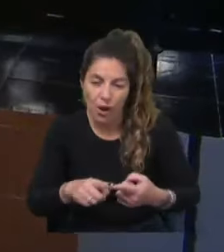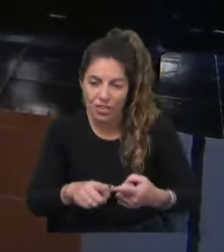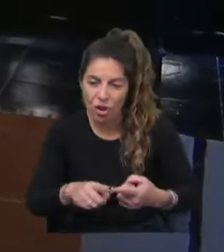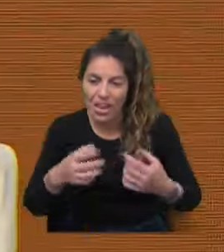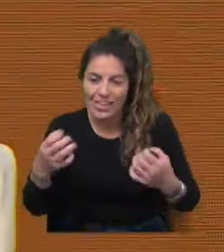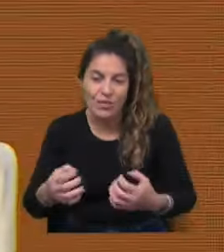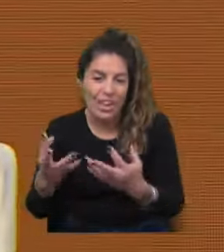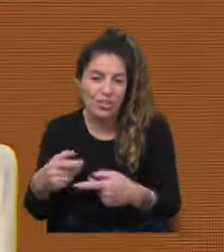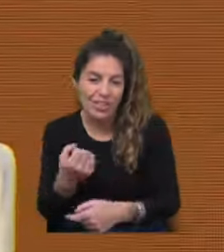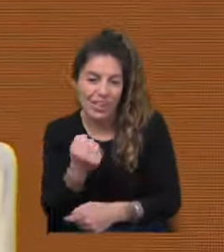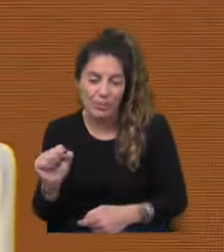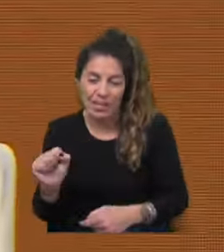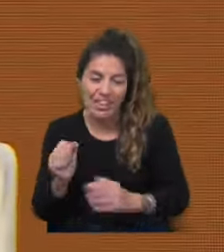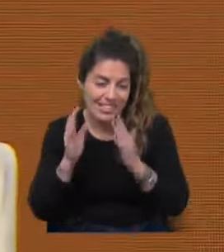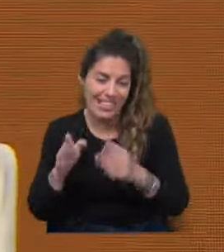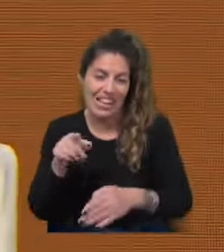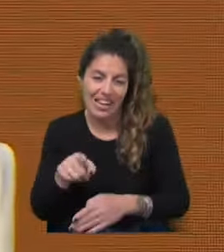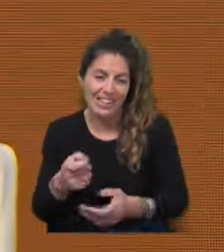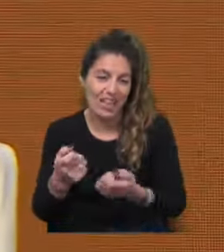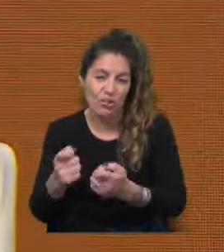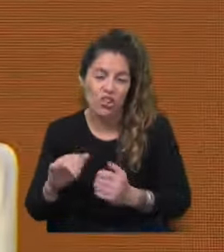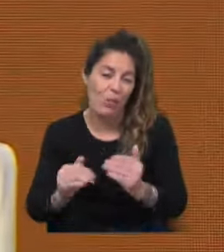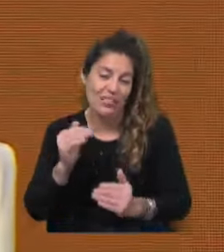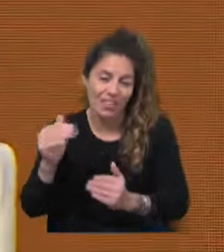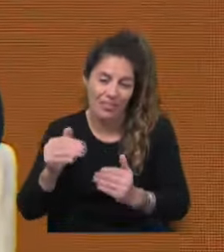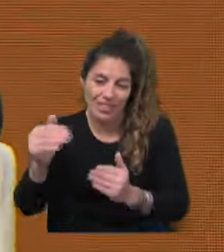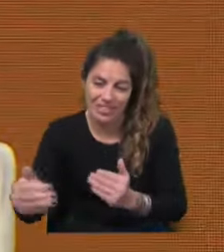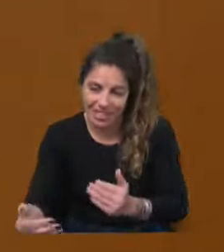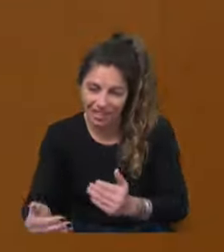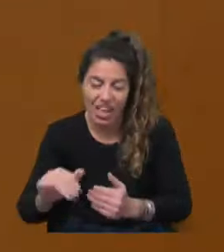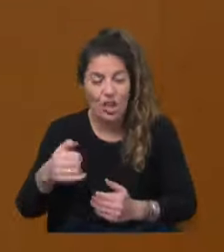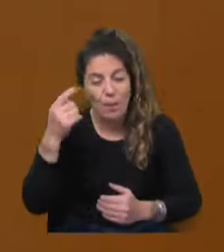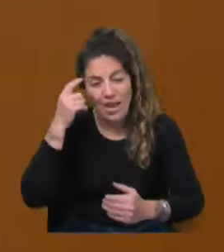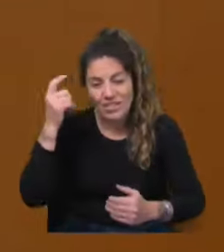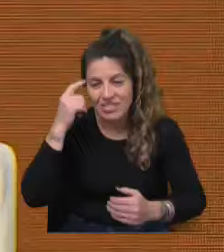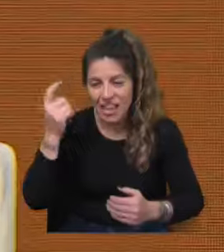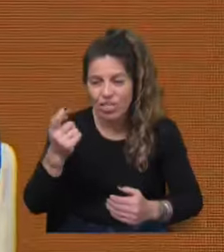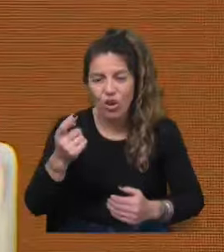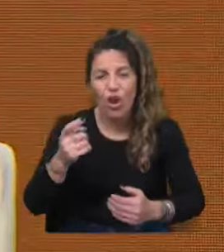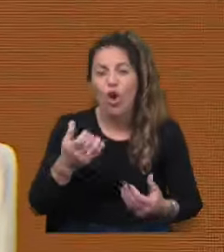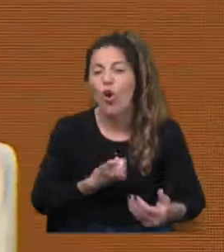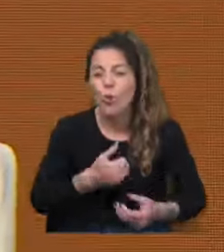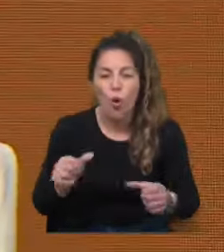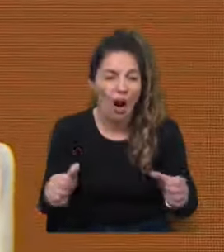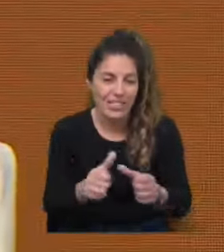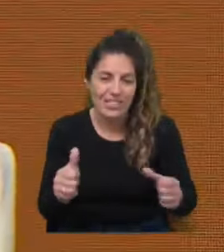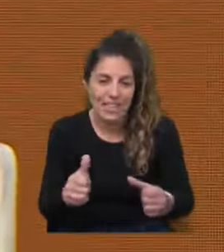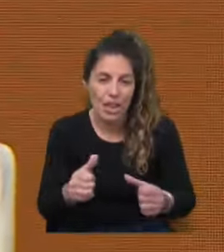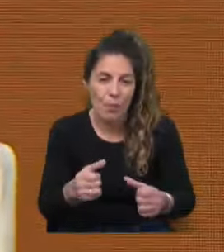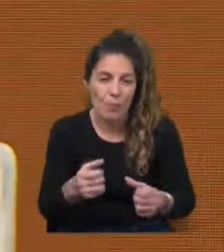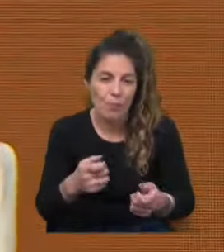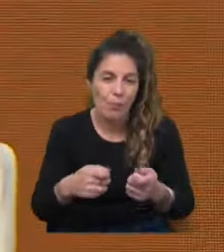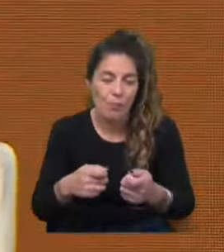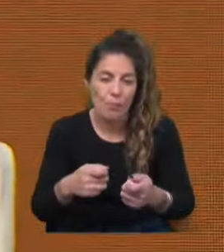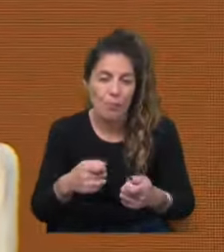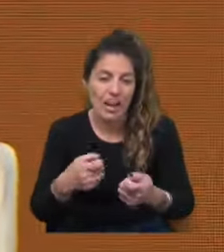las organizaciones que se dedican a este tipo de negocios ya van bastante más avanzados y ya deben estar pensando cómo hacer para colocar cocaína